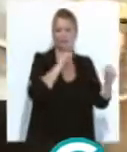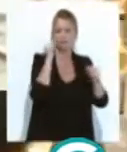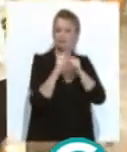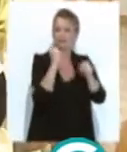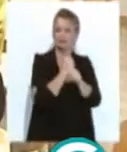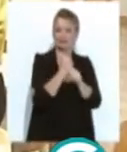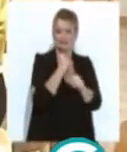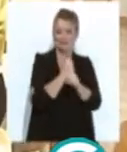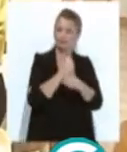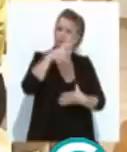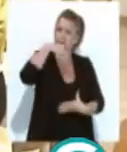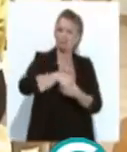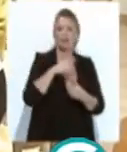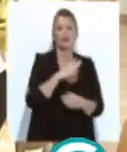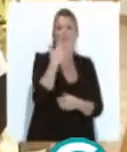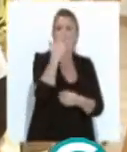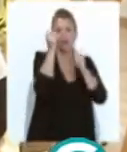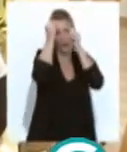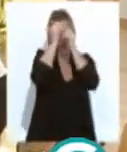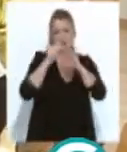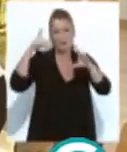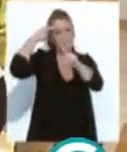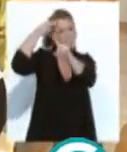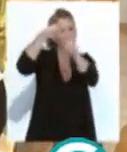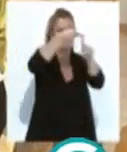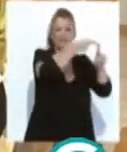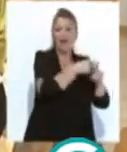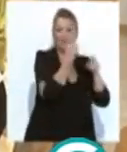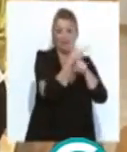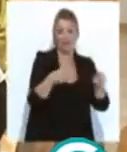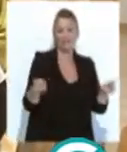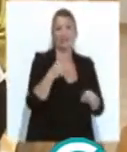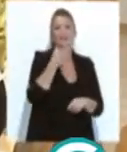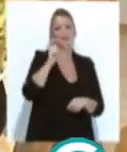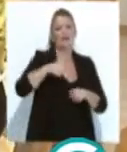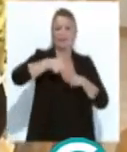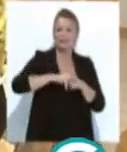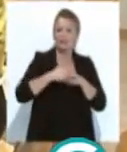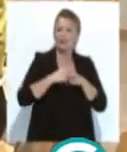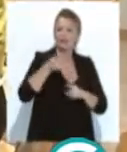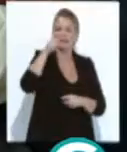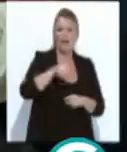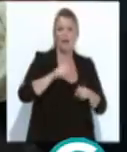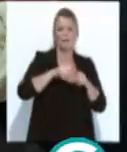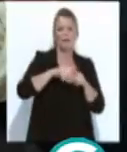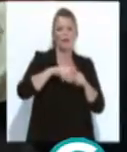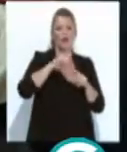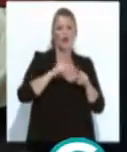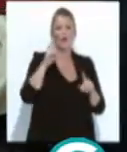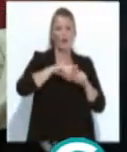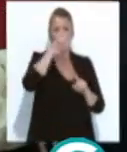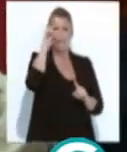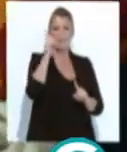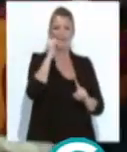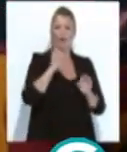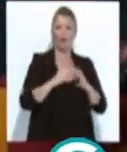la dramaturgia desde 5 perspectivas distintas. También tendrá lugar el taller Autoría y Vértigo Escénico, dirigido por el